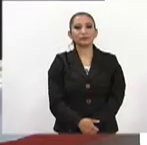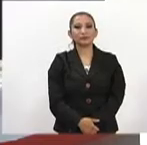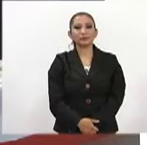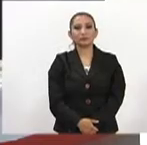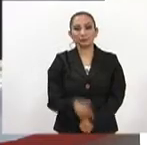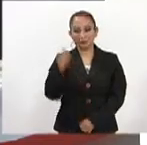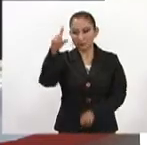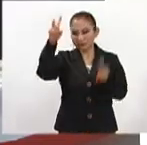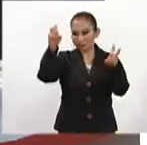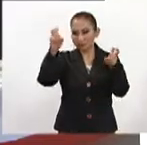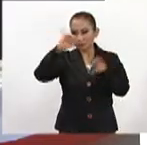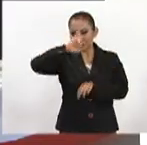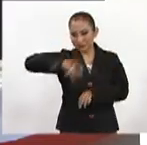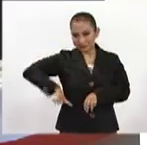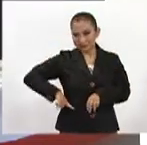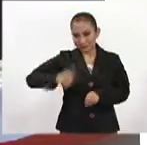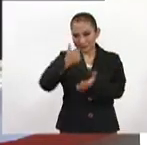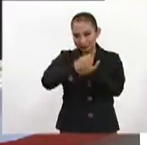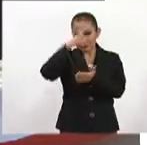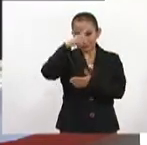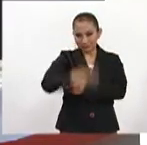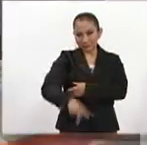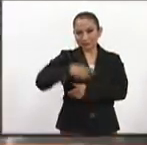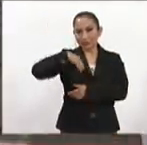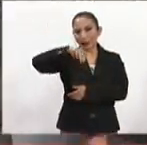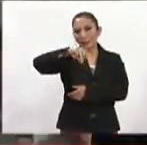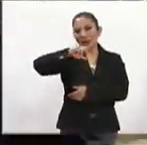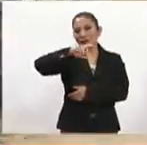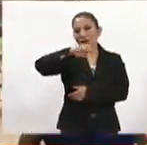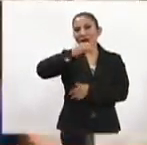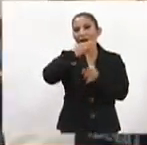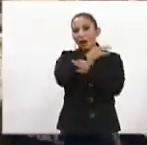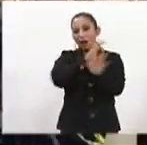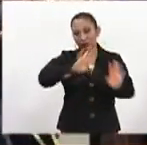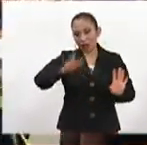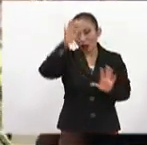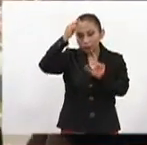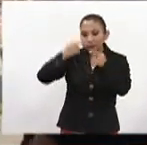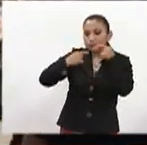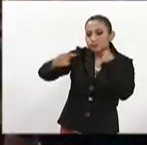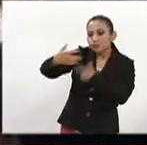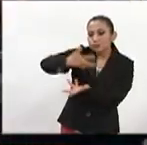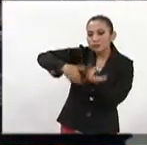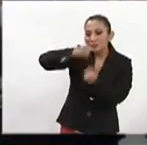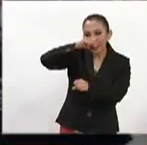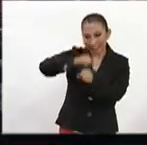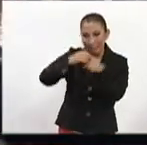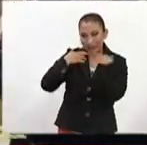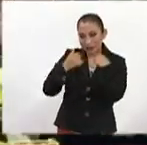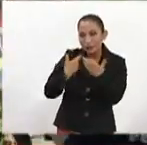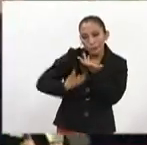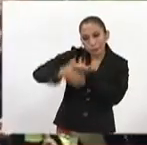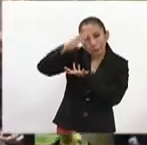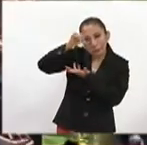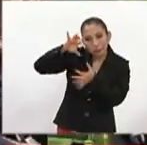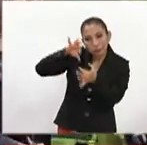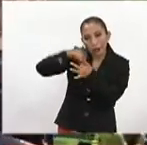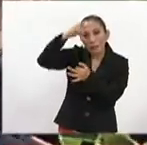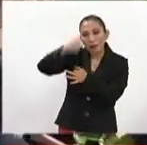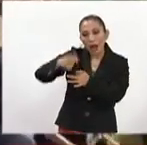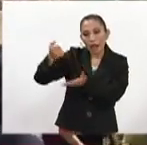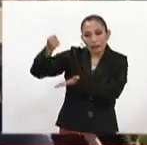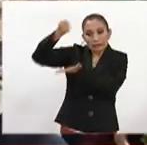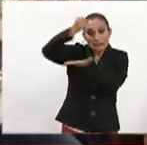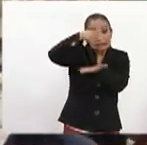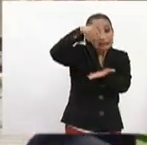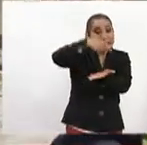En este contexto, el jefe de gobierno de la Ciudad de México, Miguel Ángel Mancera, anunció que ya se llegó a un acuerdo con la Secretaría de Hacienda para destinar una